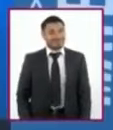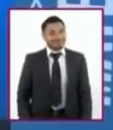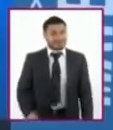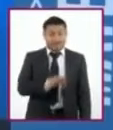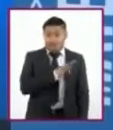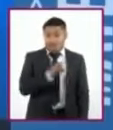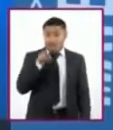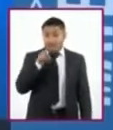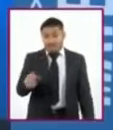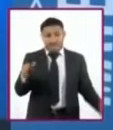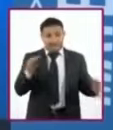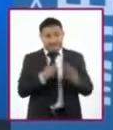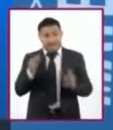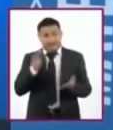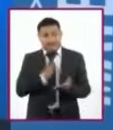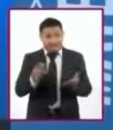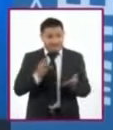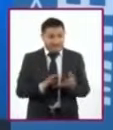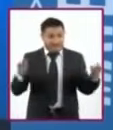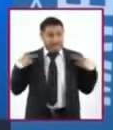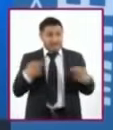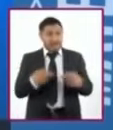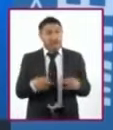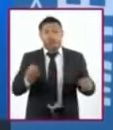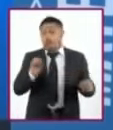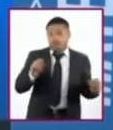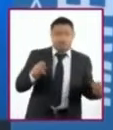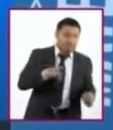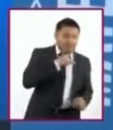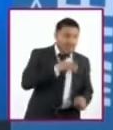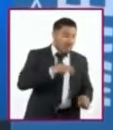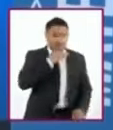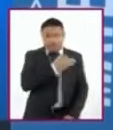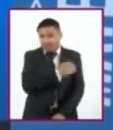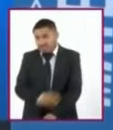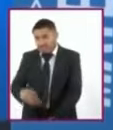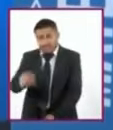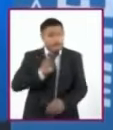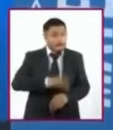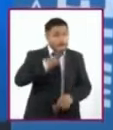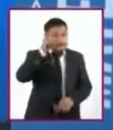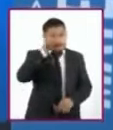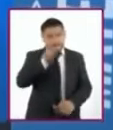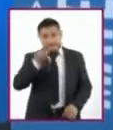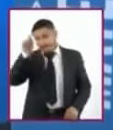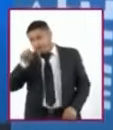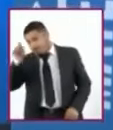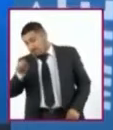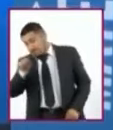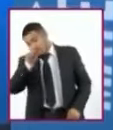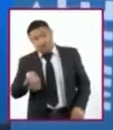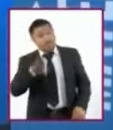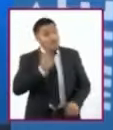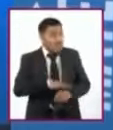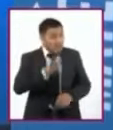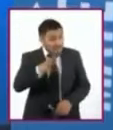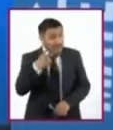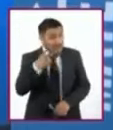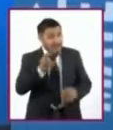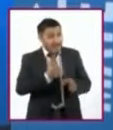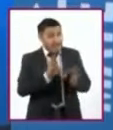en casa, con apoyo de su maestro o de sus padres, trazar más ejes de simetría a las figuras que ya marcamos como